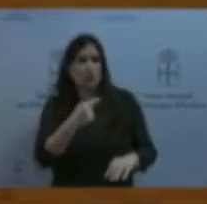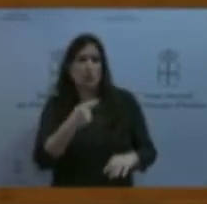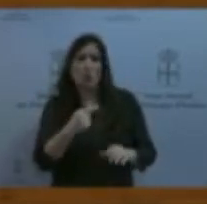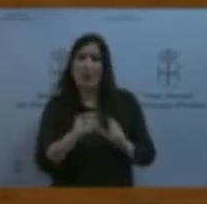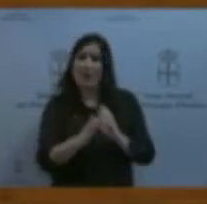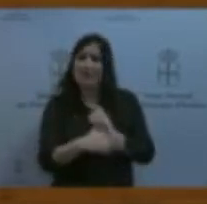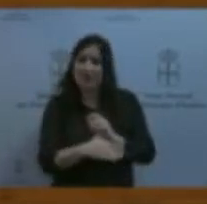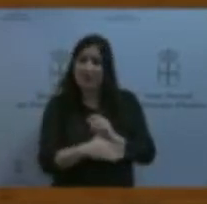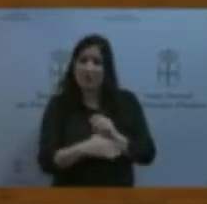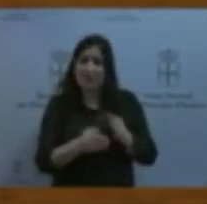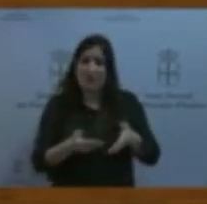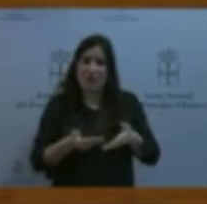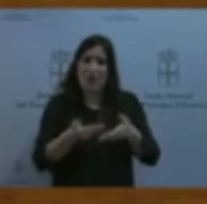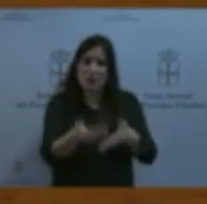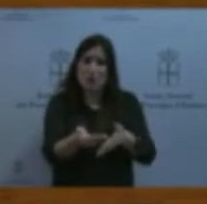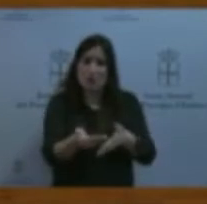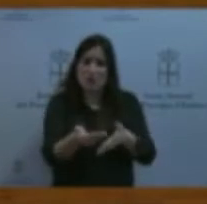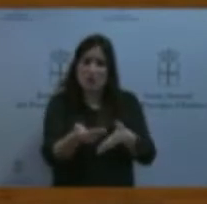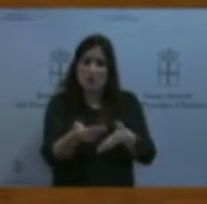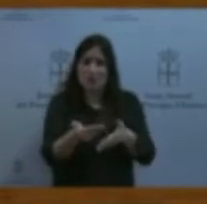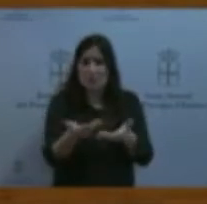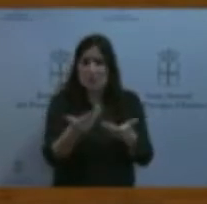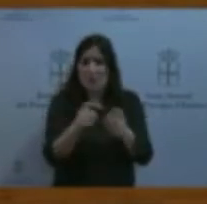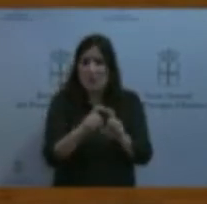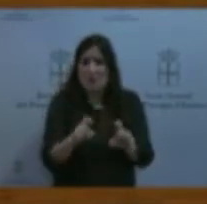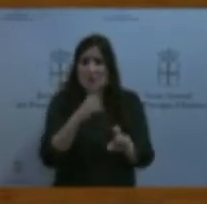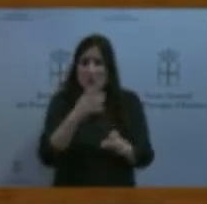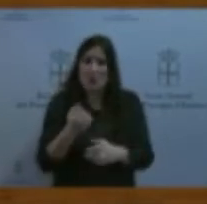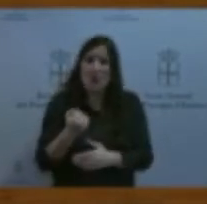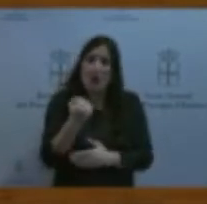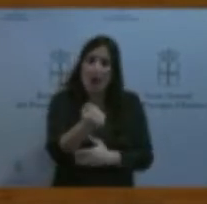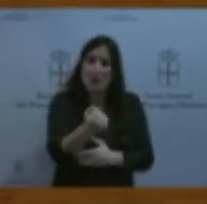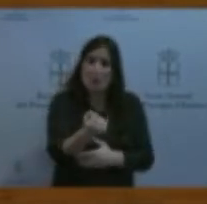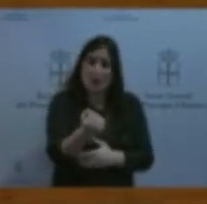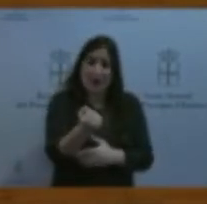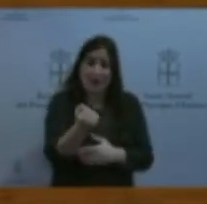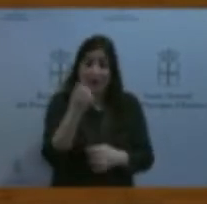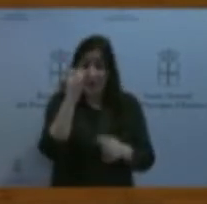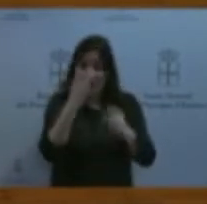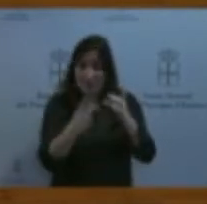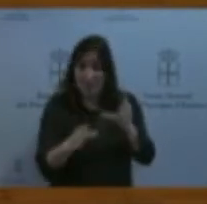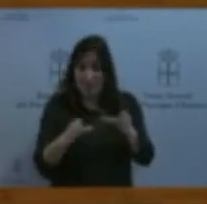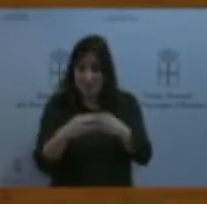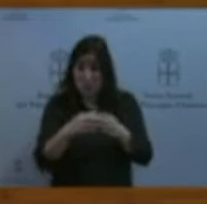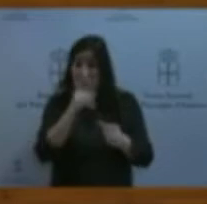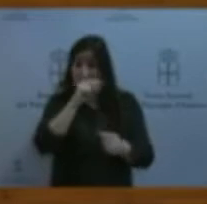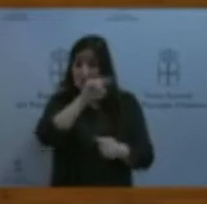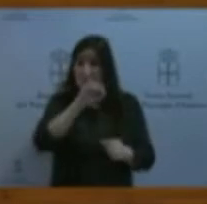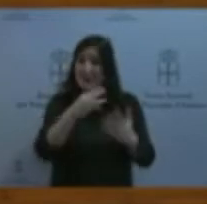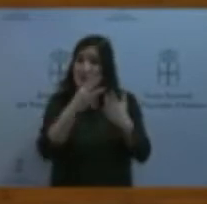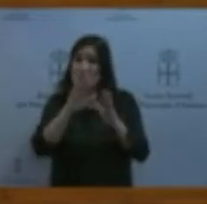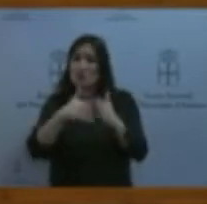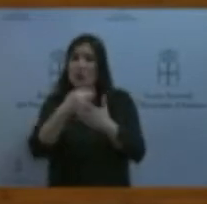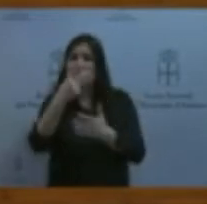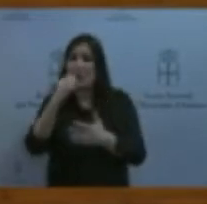desarrollen sus grupos de investigación en el Principado de Asturias y que era para el periodo 2018-2020. Y decíamos que unos